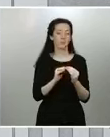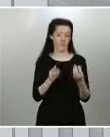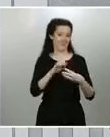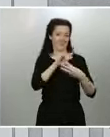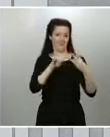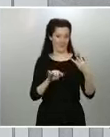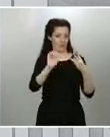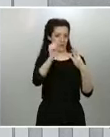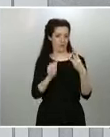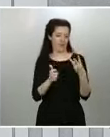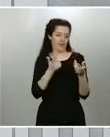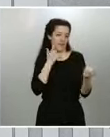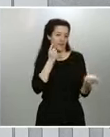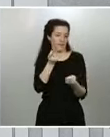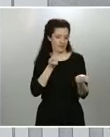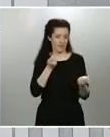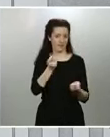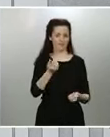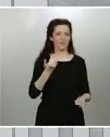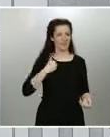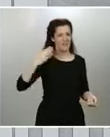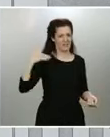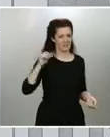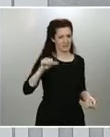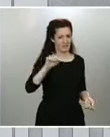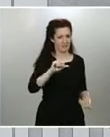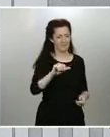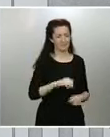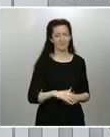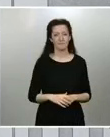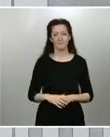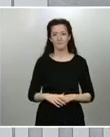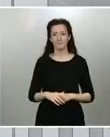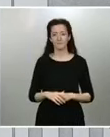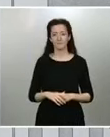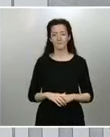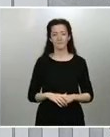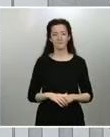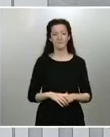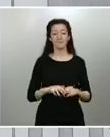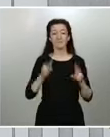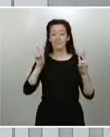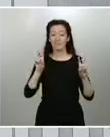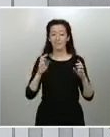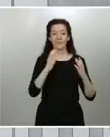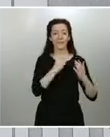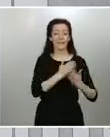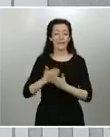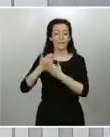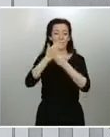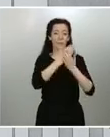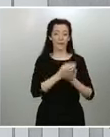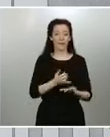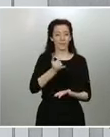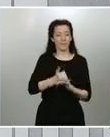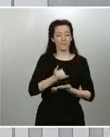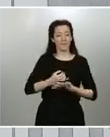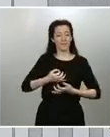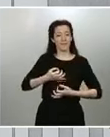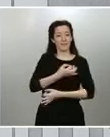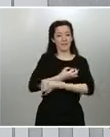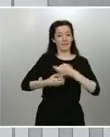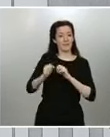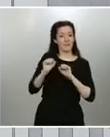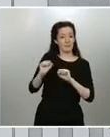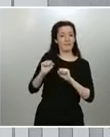semanas respecto a la medida de la población y estudios de prevalencia bueno ya lo indicado estamos trabajando desde hace ya desde